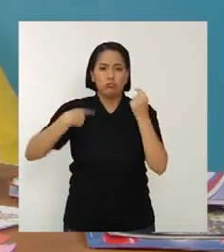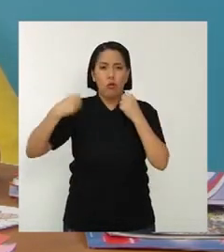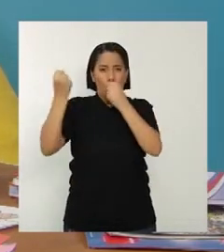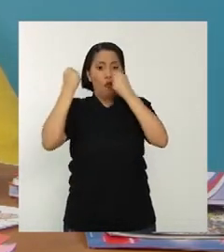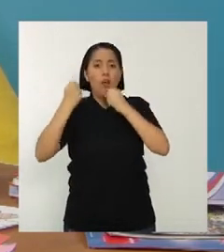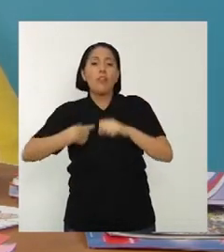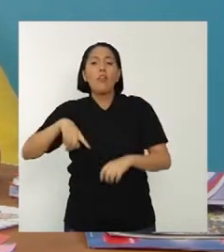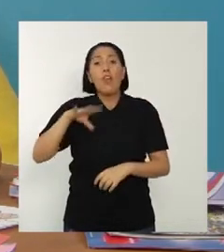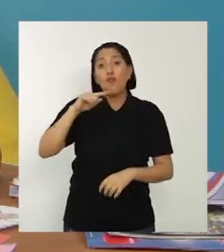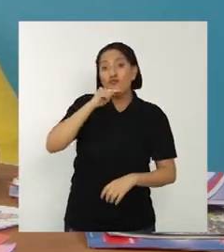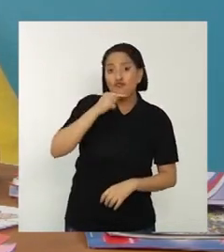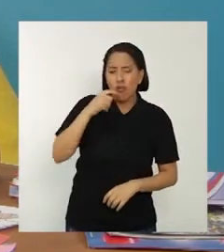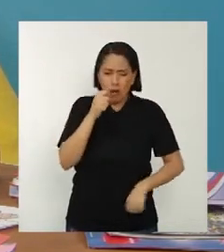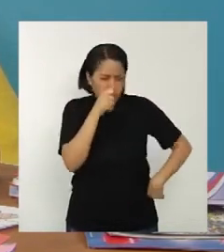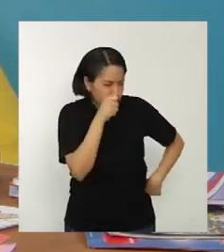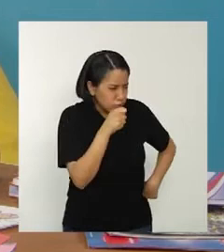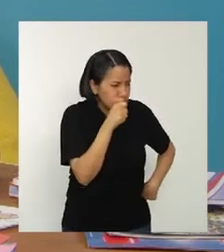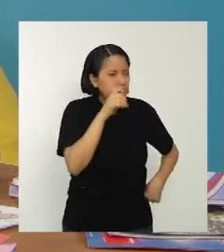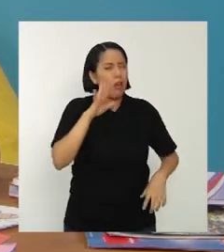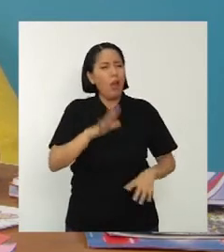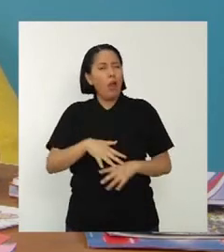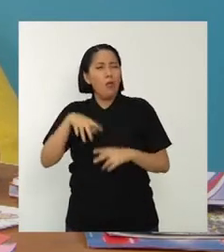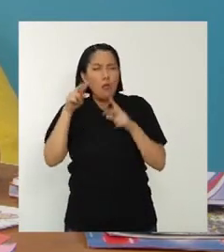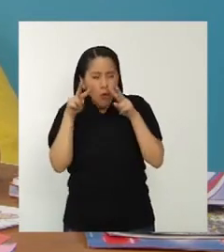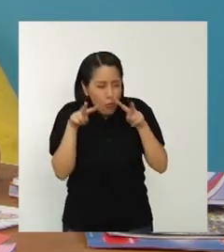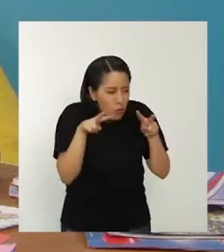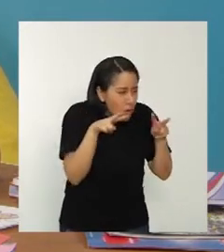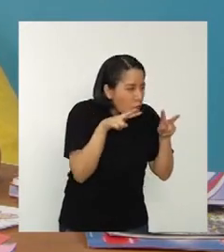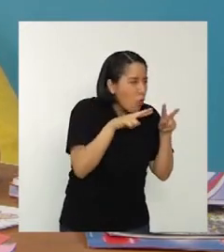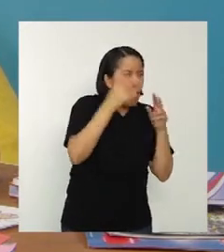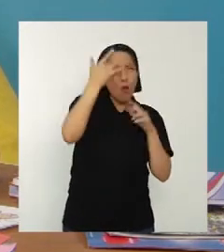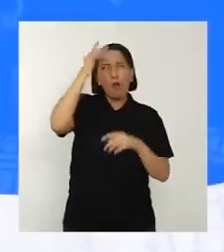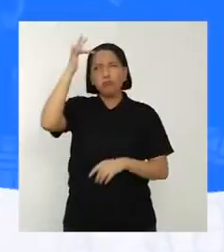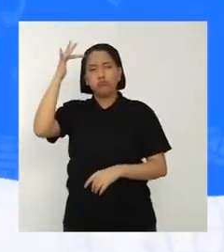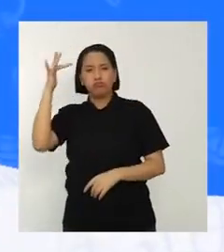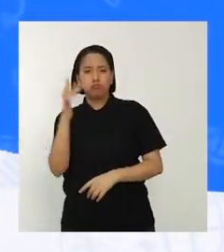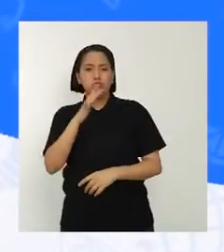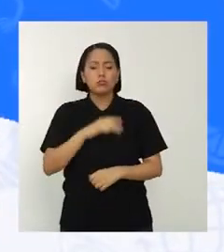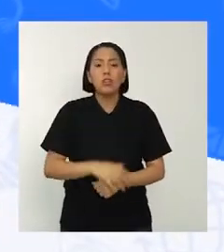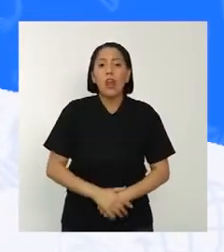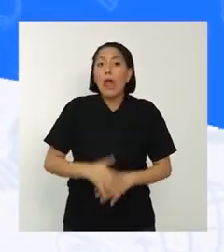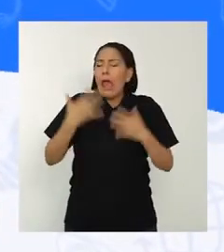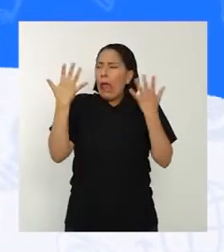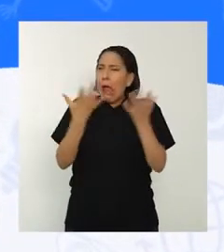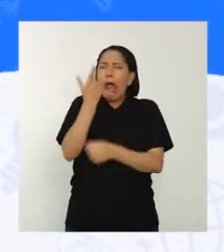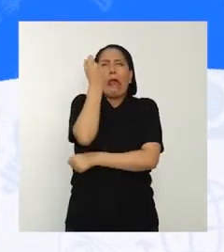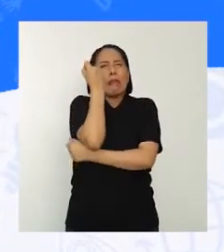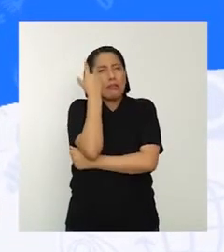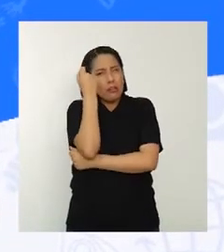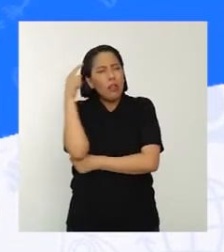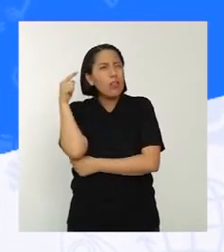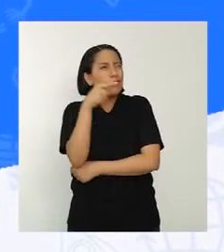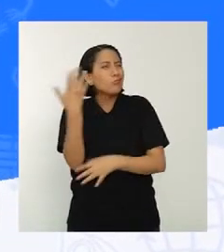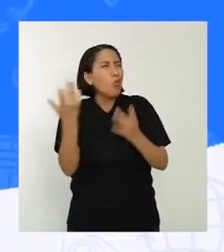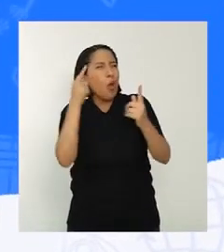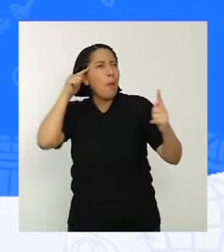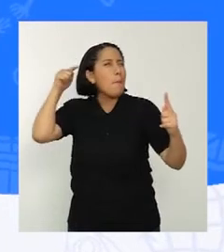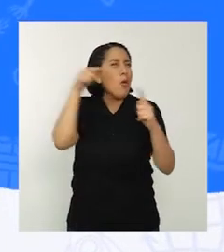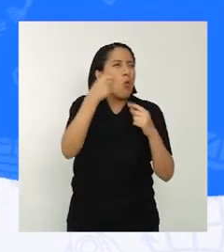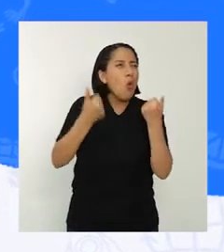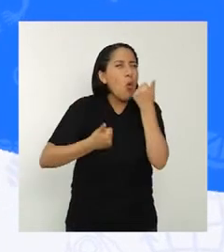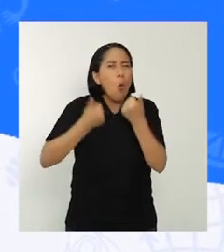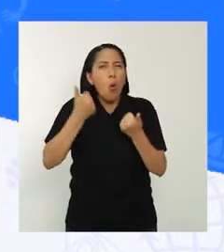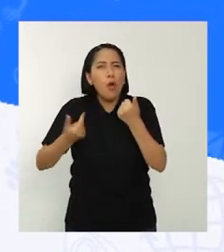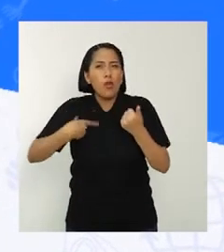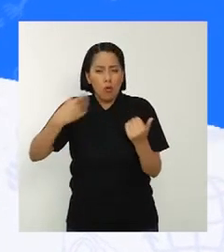astuto y fuerte. Y Fabi es muy observadora, silenciosa y muy inteligente. Entiendo. Entonces, nosotros tenemos que